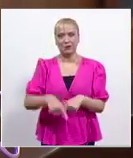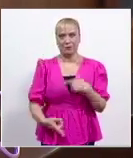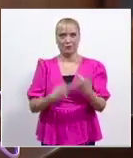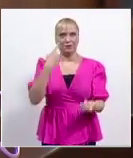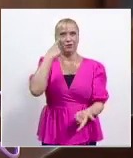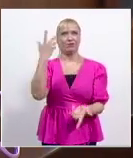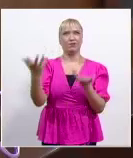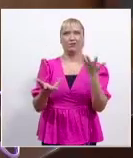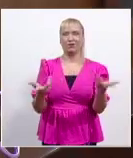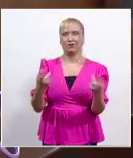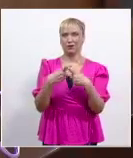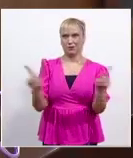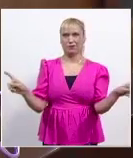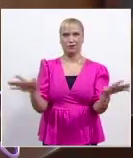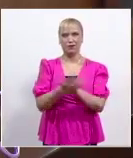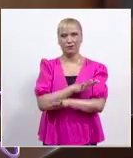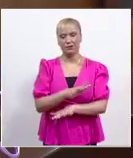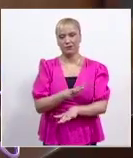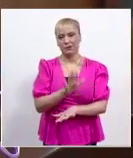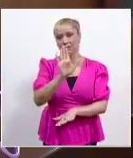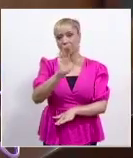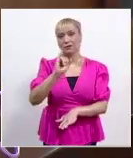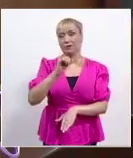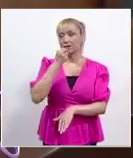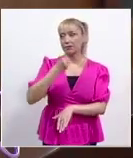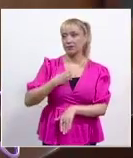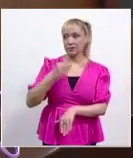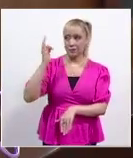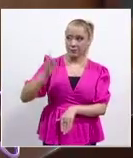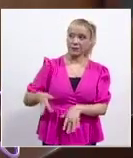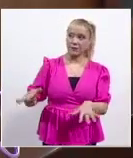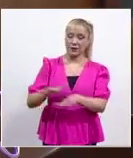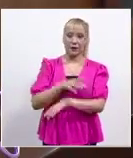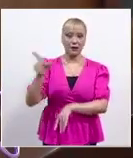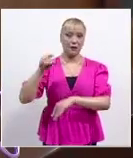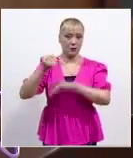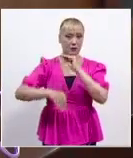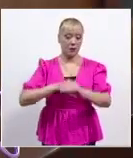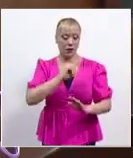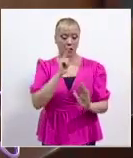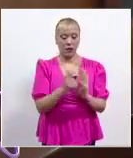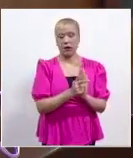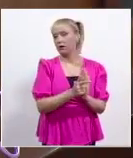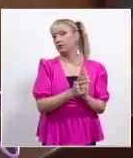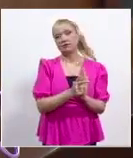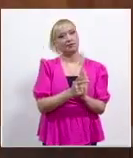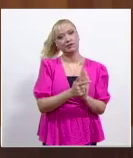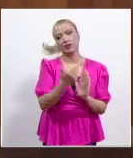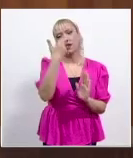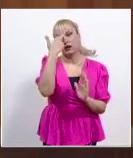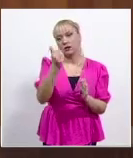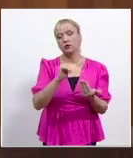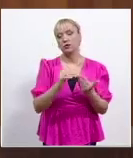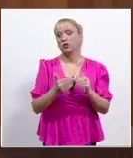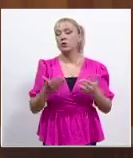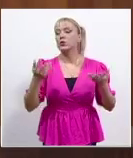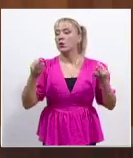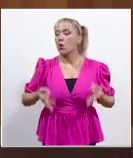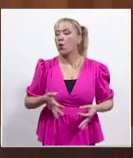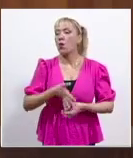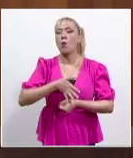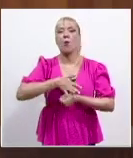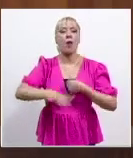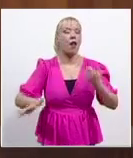incidir mediante una modificación de autoridad en los parámetros legales debe justificarse. Me parece que